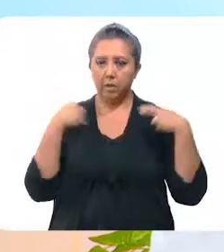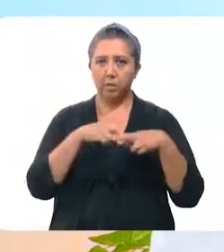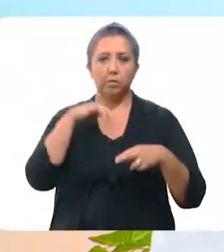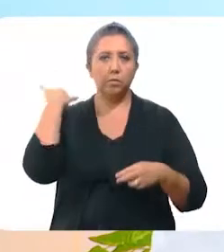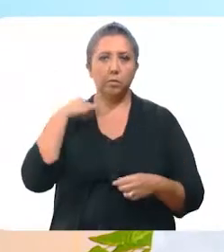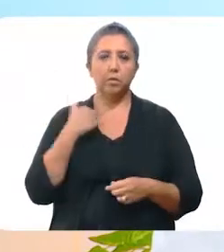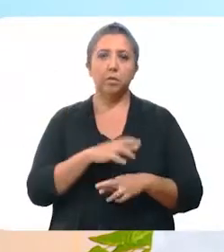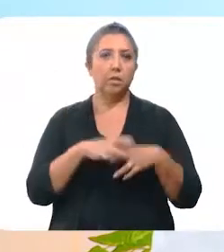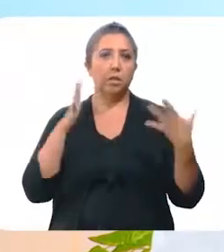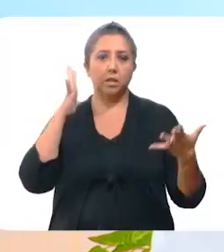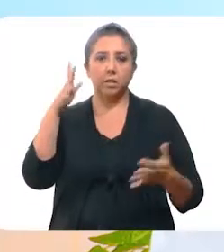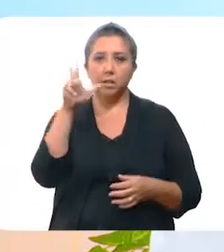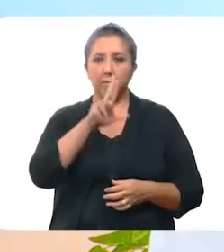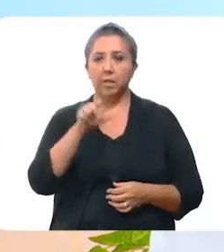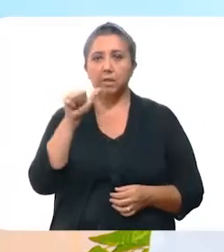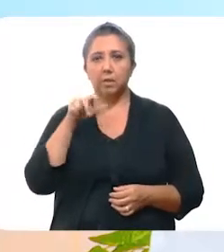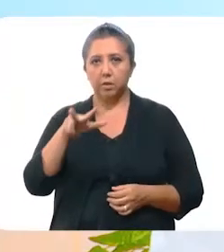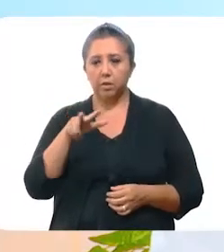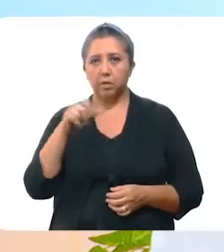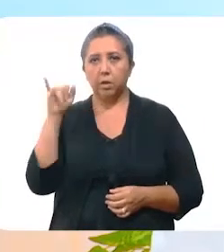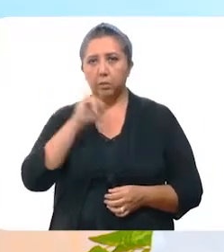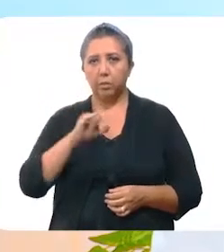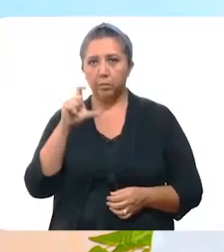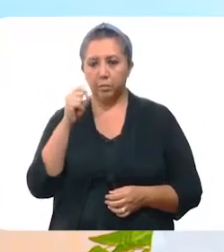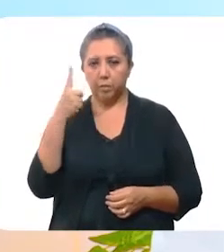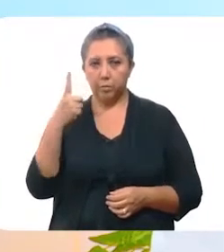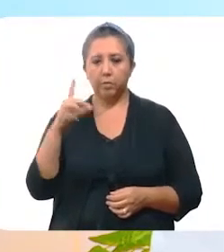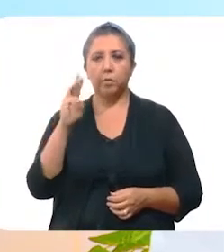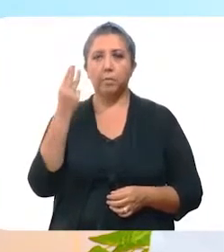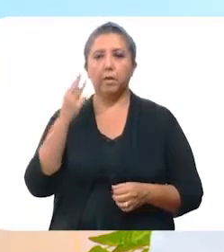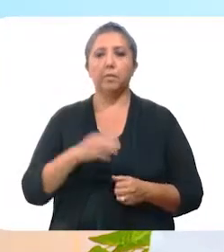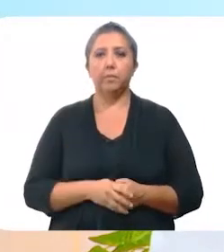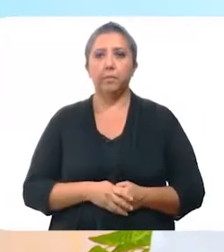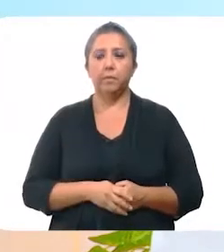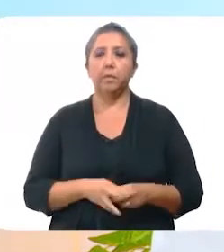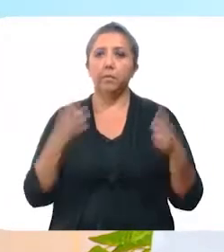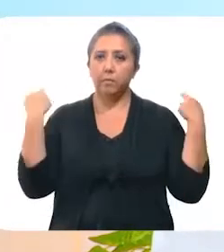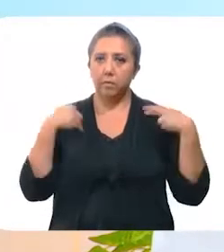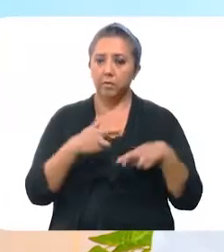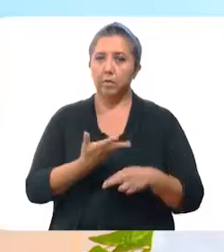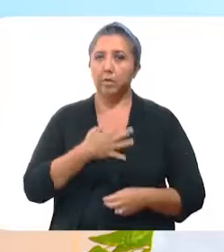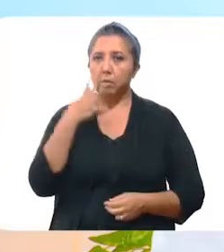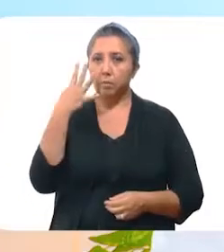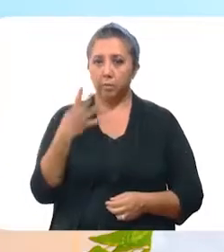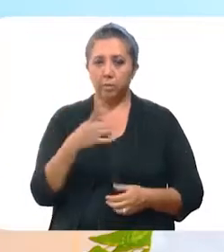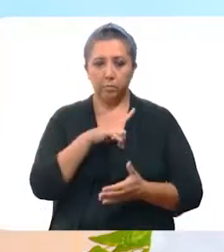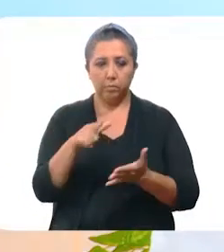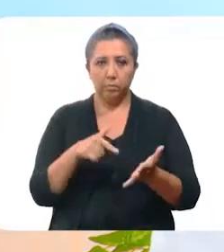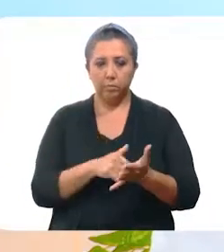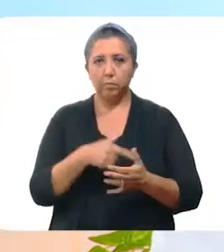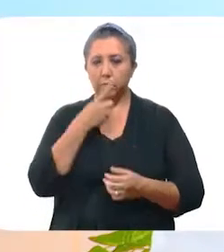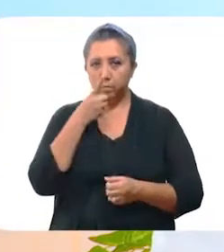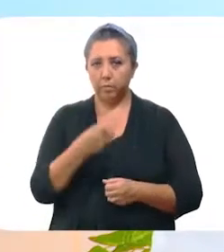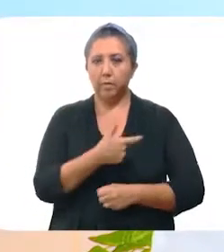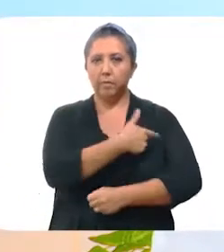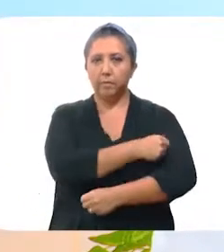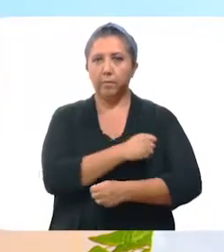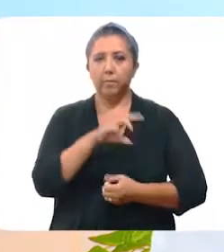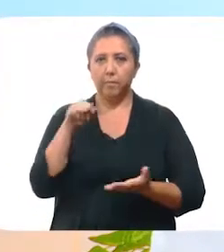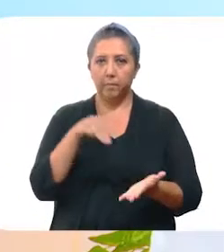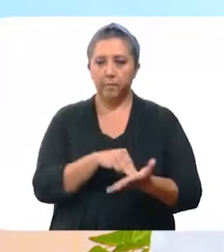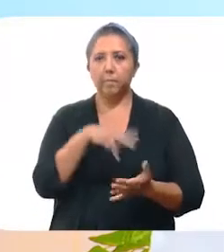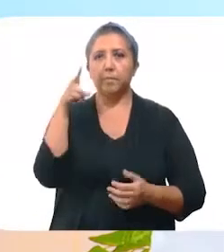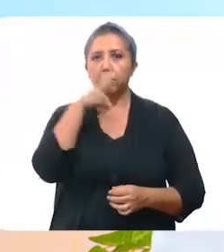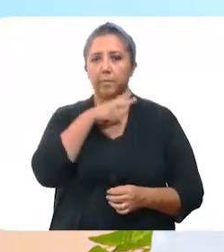de Yucatán se realizará del martes 18 al jueves 21 de mayo. Los docentes tendrán 4 sedes para aplicarse la dosis: